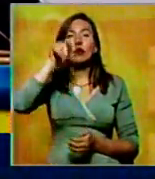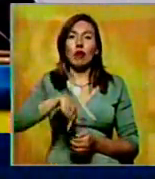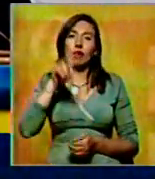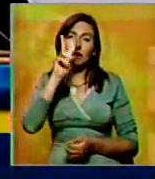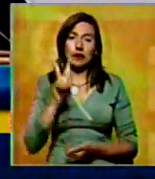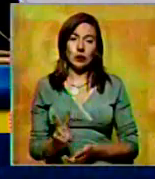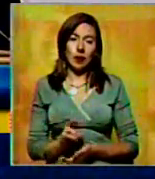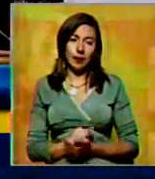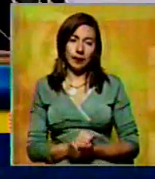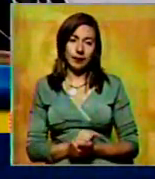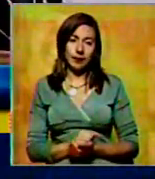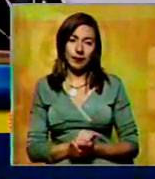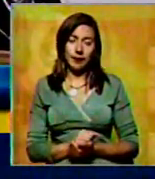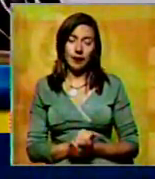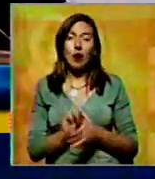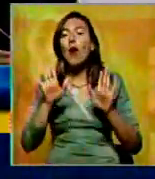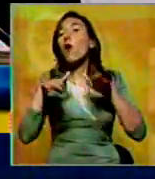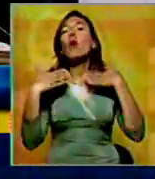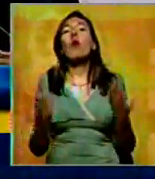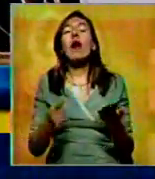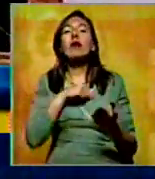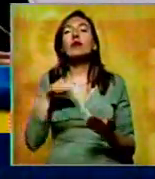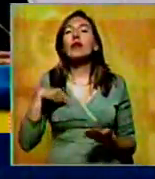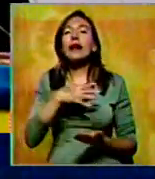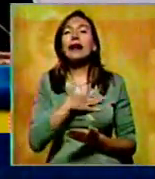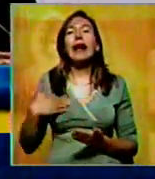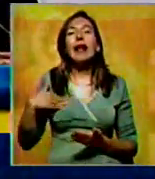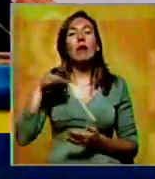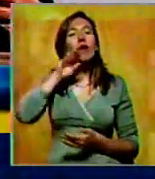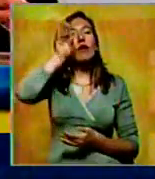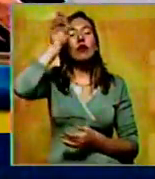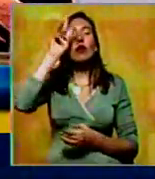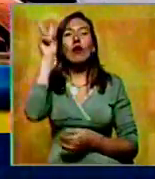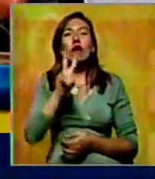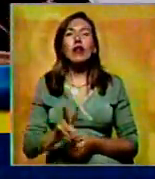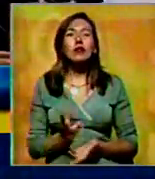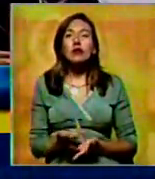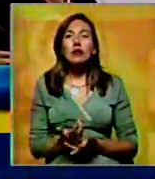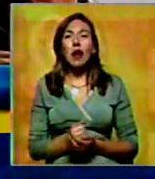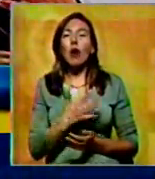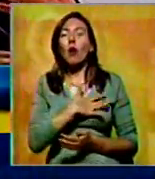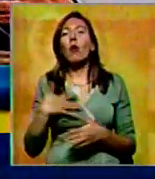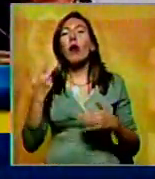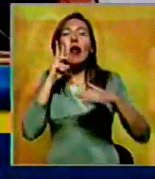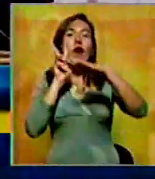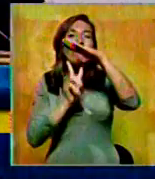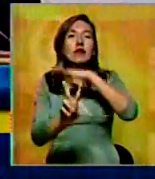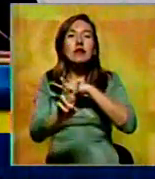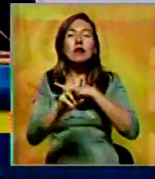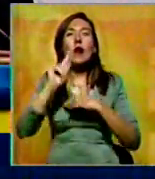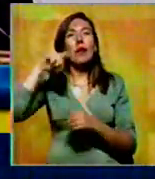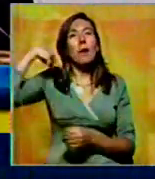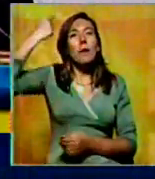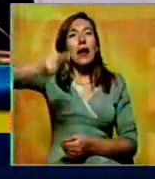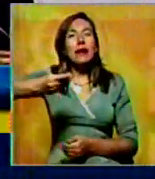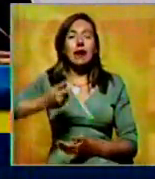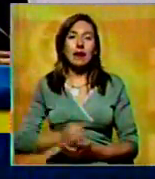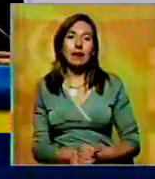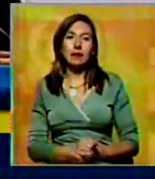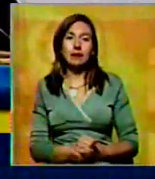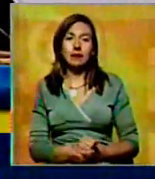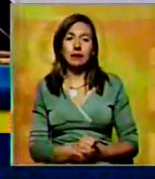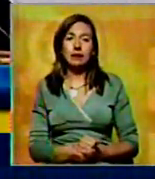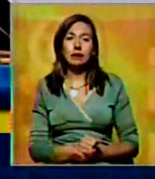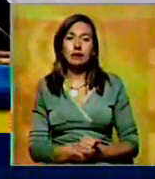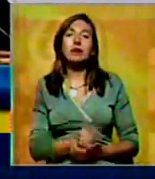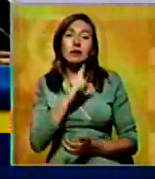país. ¿Cuál es el país que queremos? ¿Cuál es nuestra visión del mañana? Está en